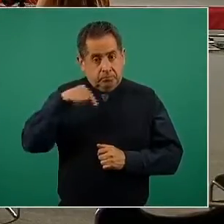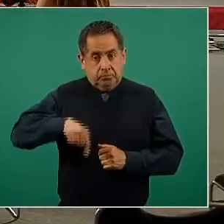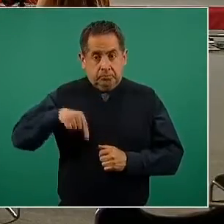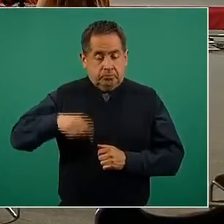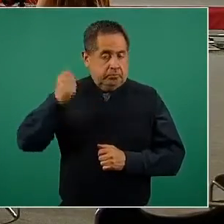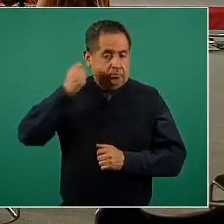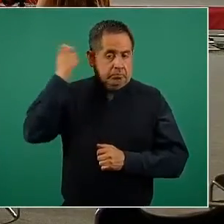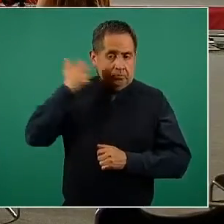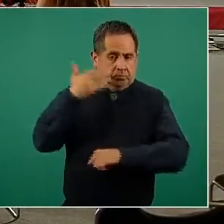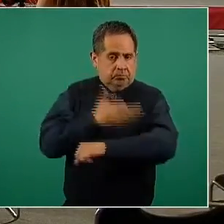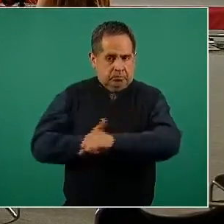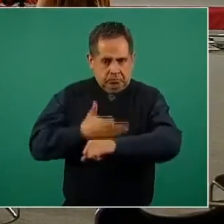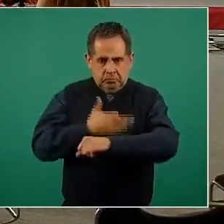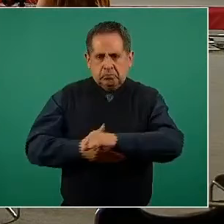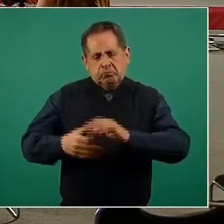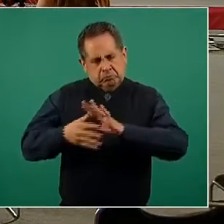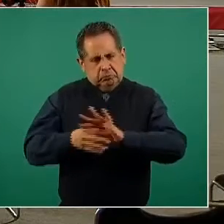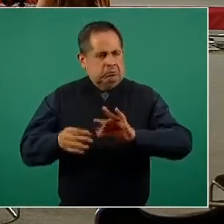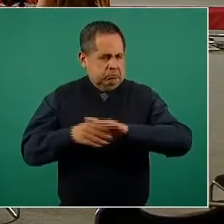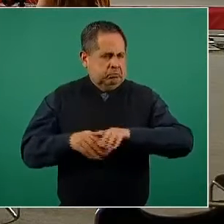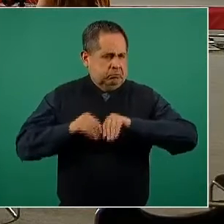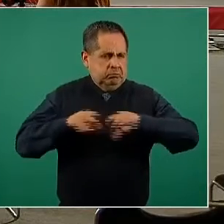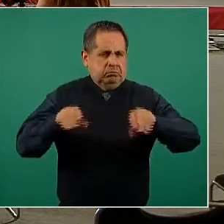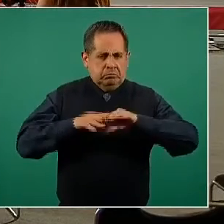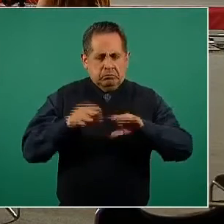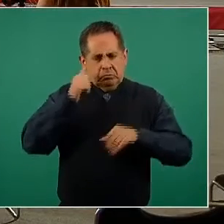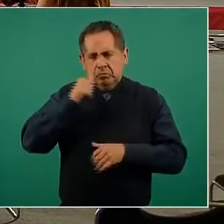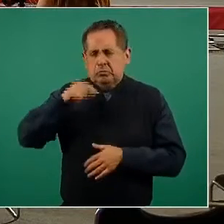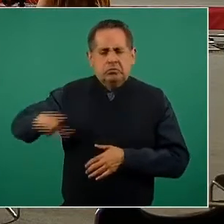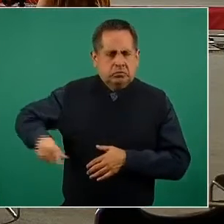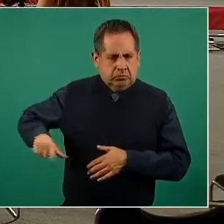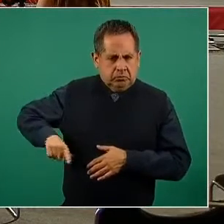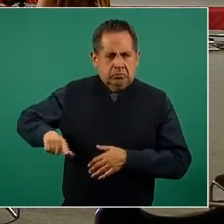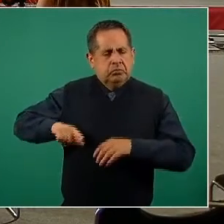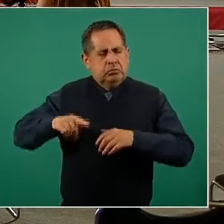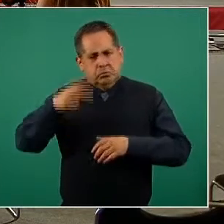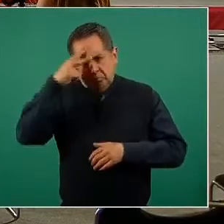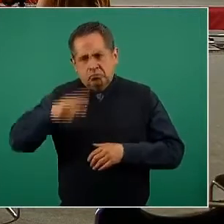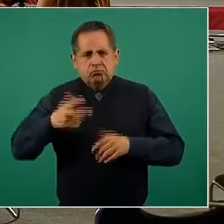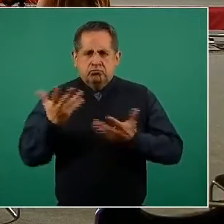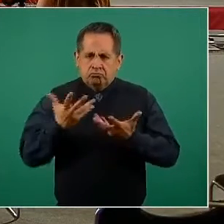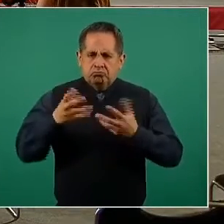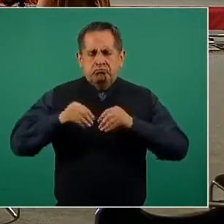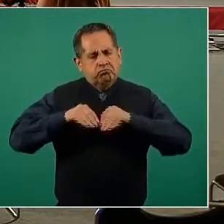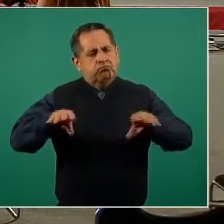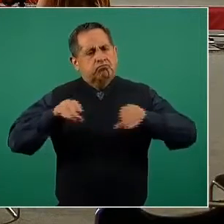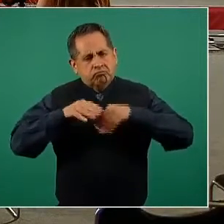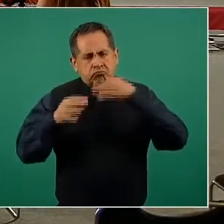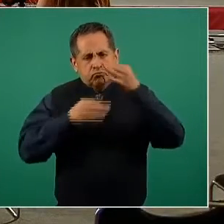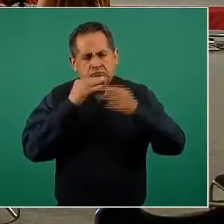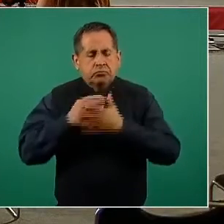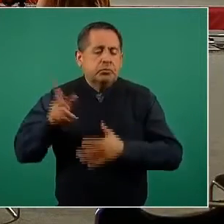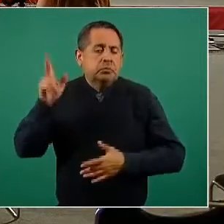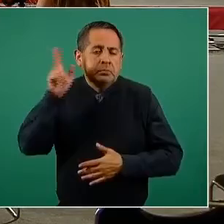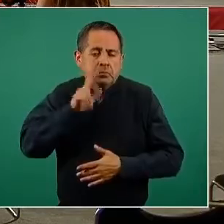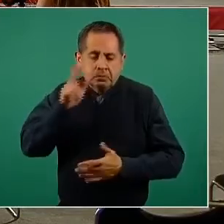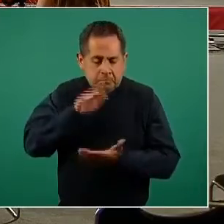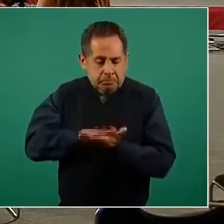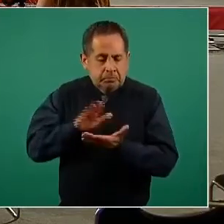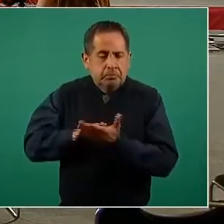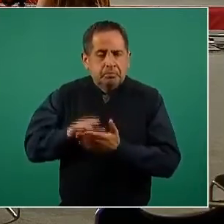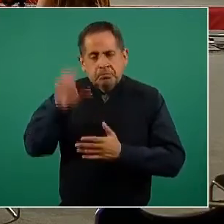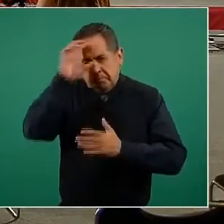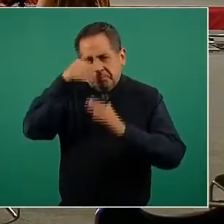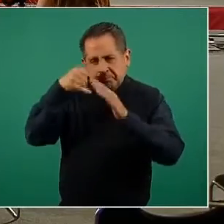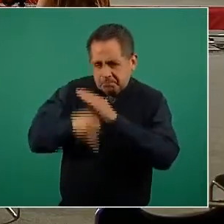conferencia de prensa y en general en la acción que hacemos en Gobierno de México, regresamos a la evidencia científica, la